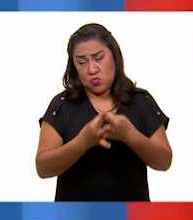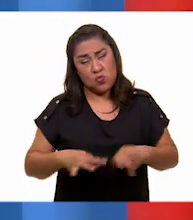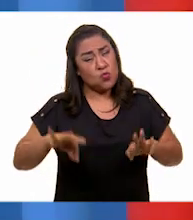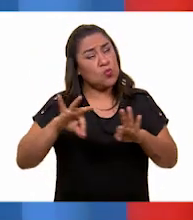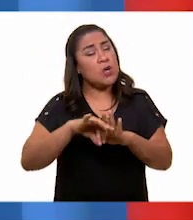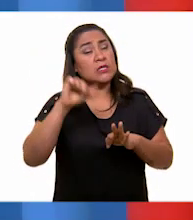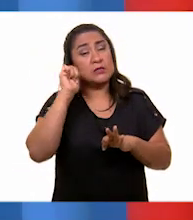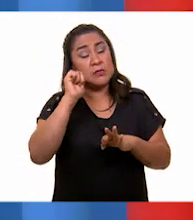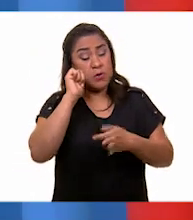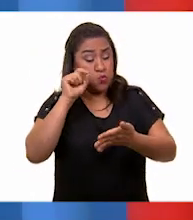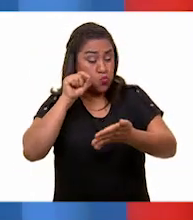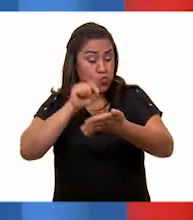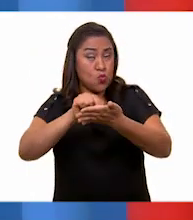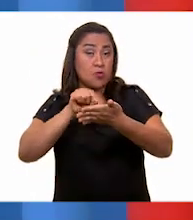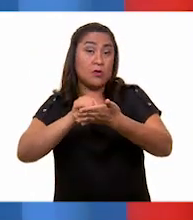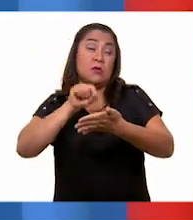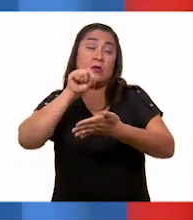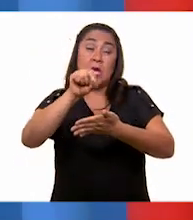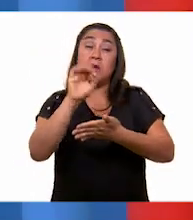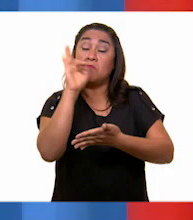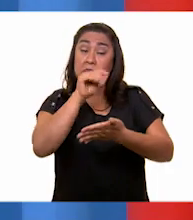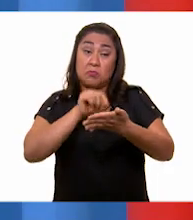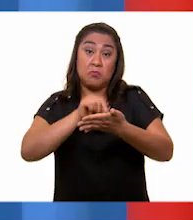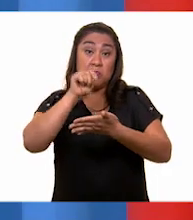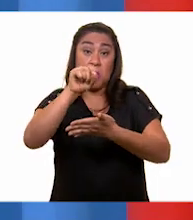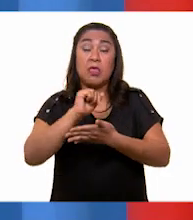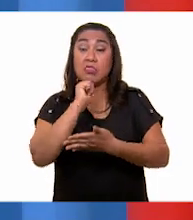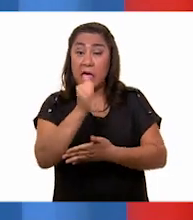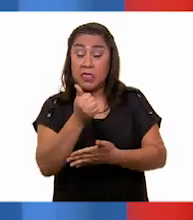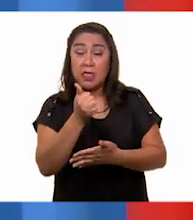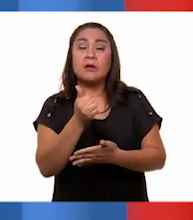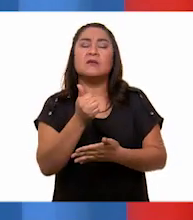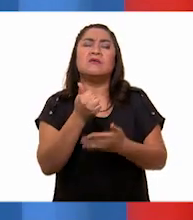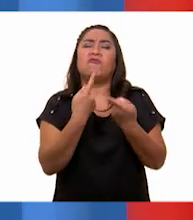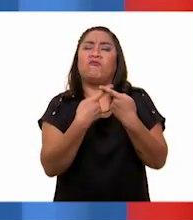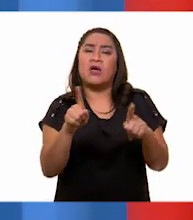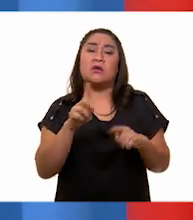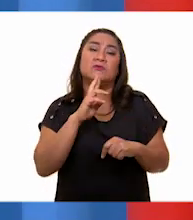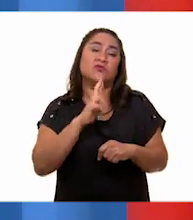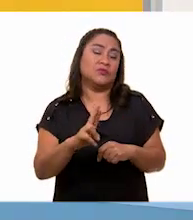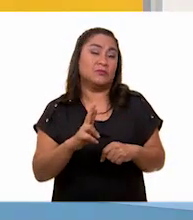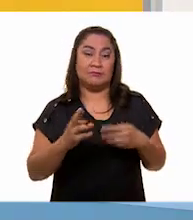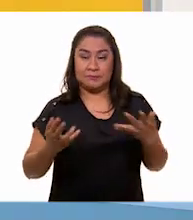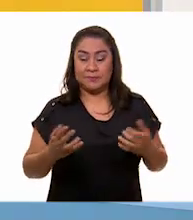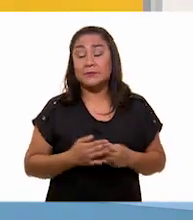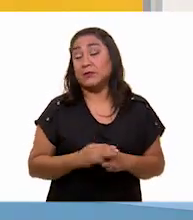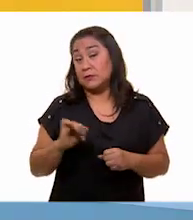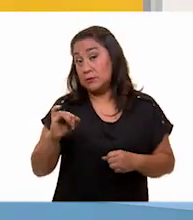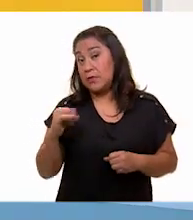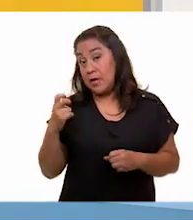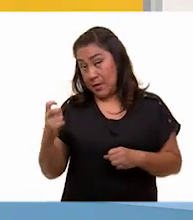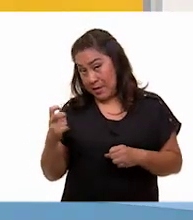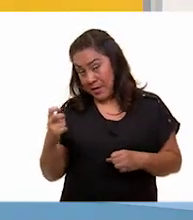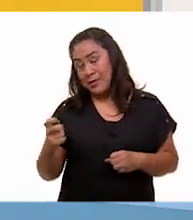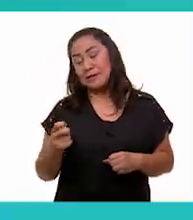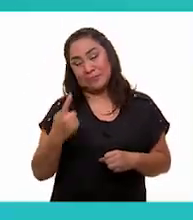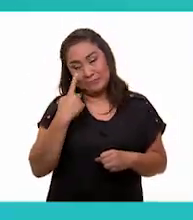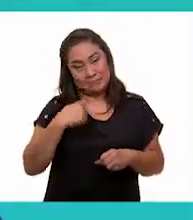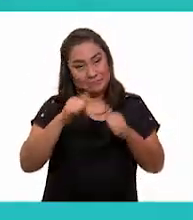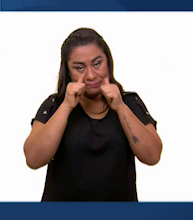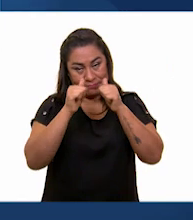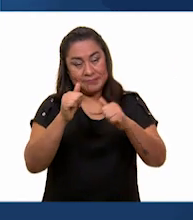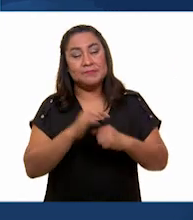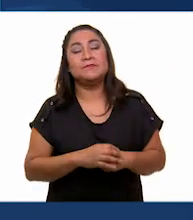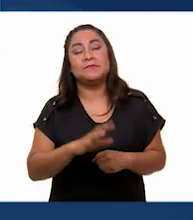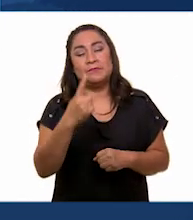decimal en el cociente, ¿verdad? Si no lo hacemos, obtendremos un resultado diferente al correcto. Así es, María. Alumnos y alumnas,